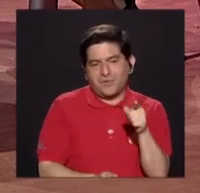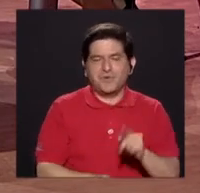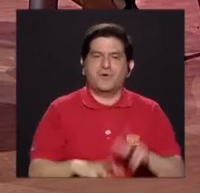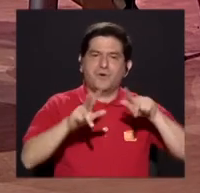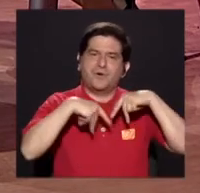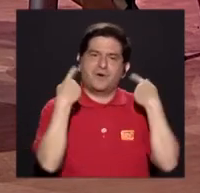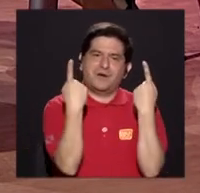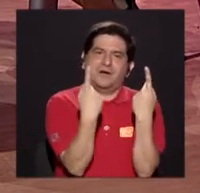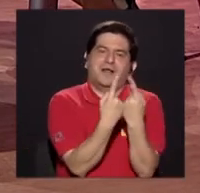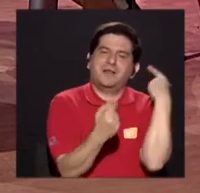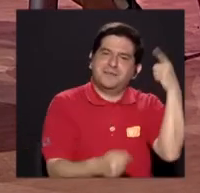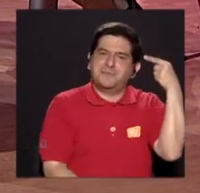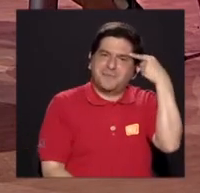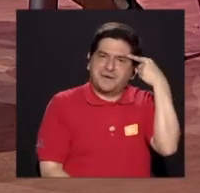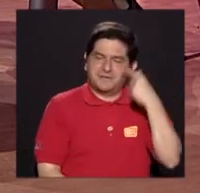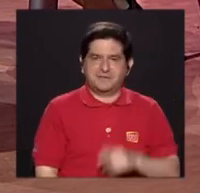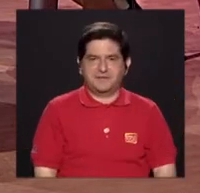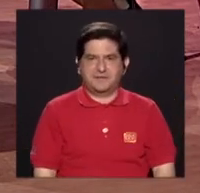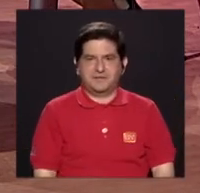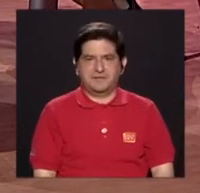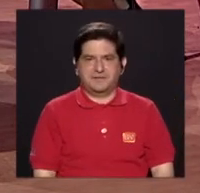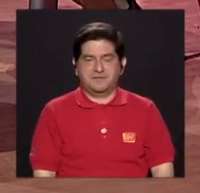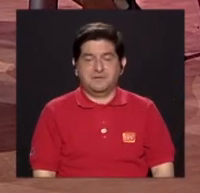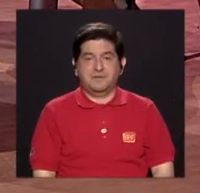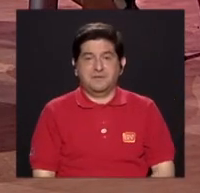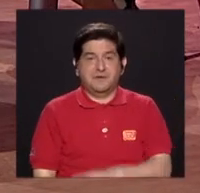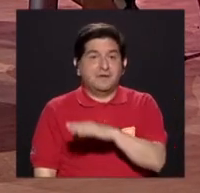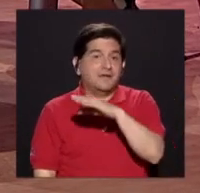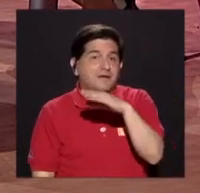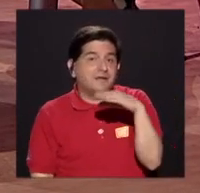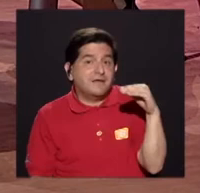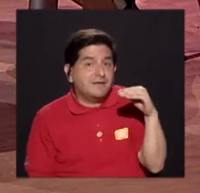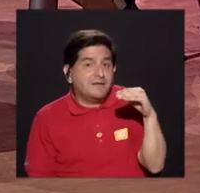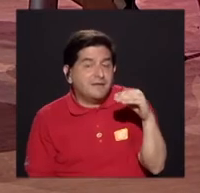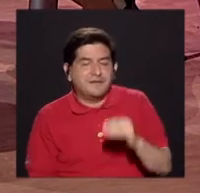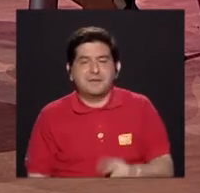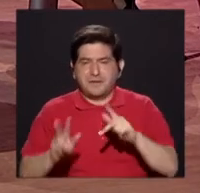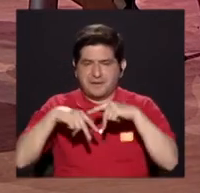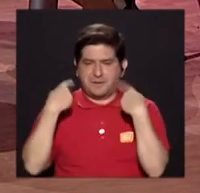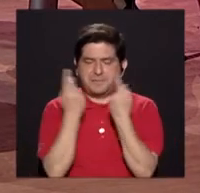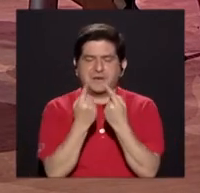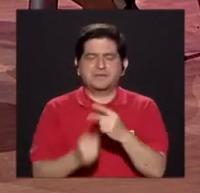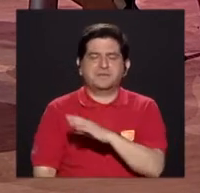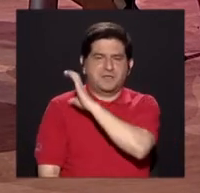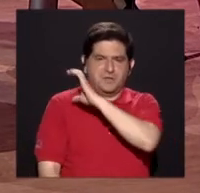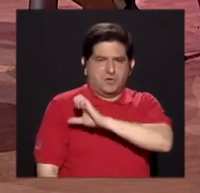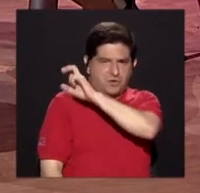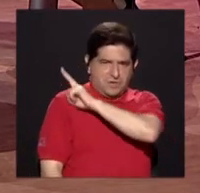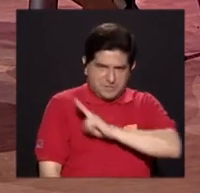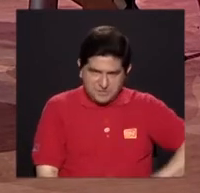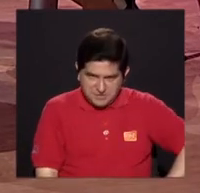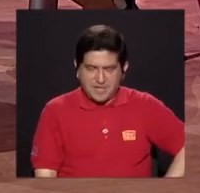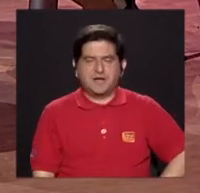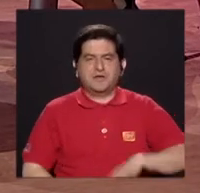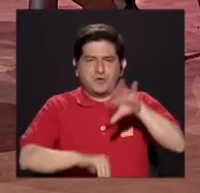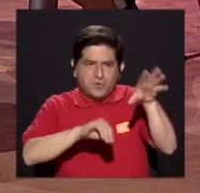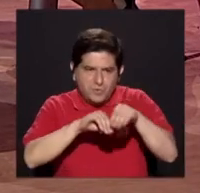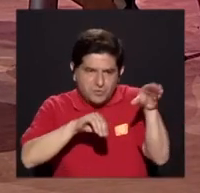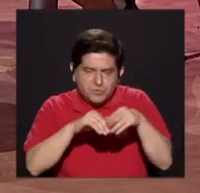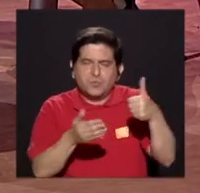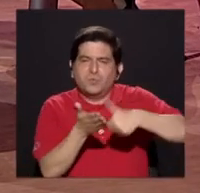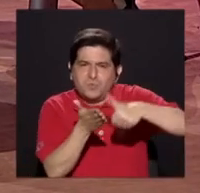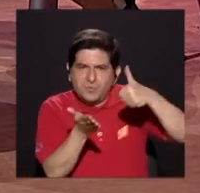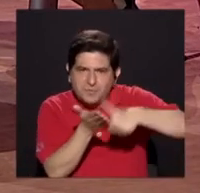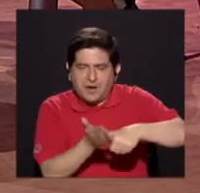partido de gobierno, había con los partidos cristianos evangélicos, se sumaba, tenían los